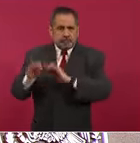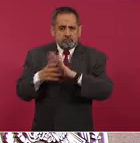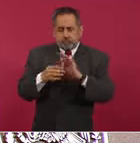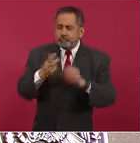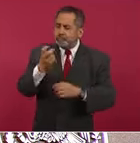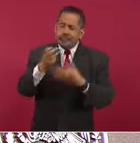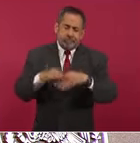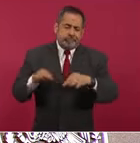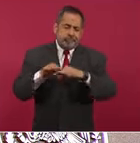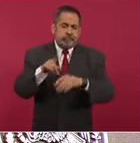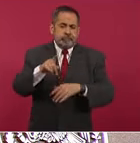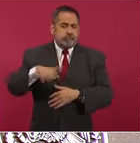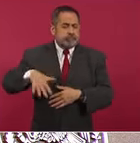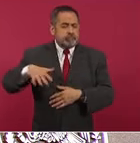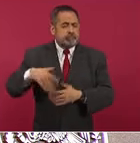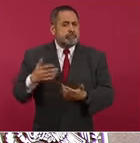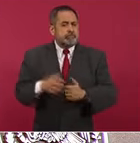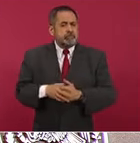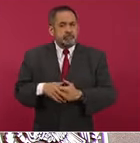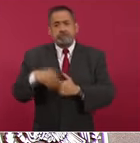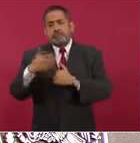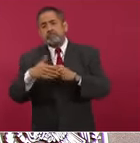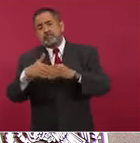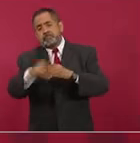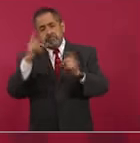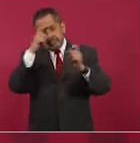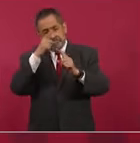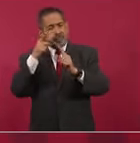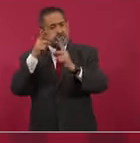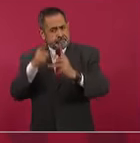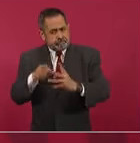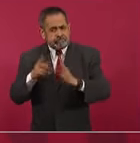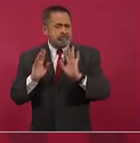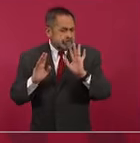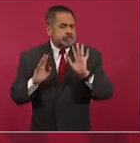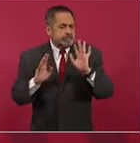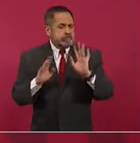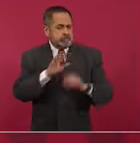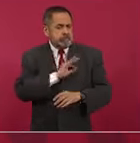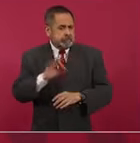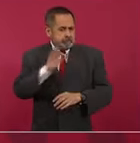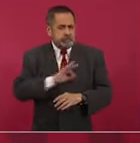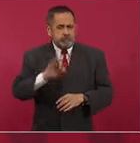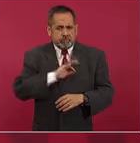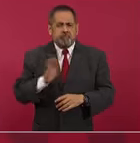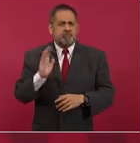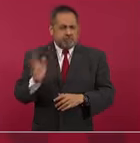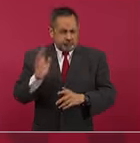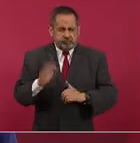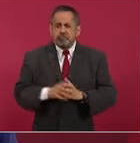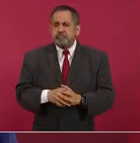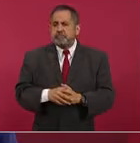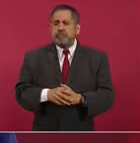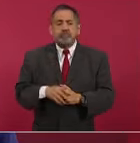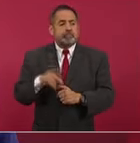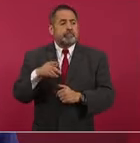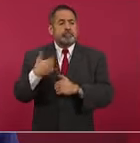eso hace rato les comentaba, vienen muchos retos. Y en la medida en que esto ya se vaya haciendo de